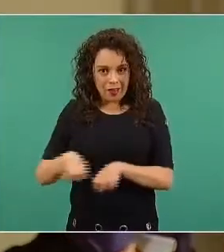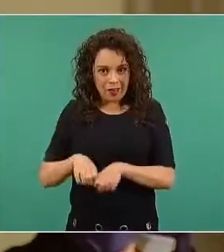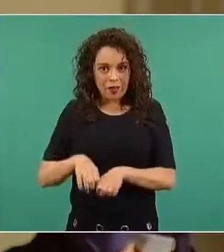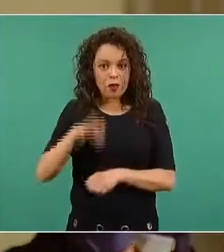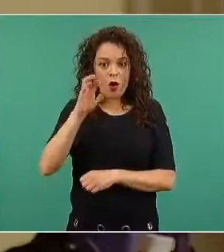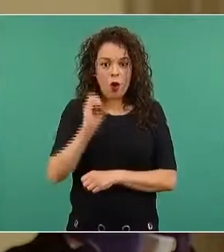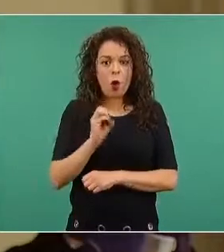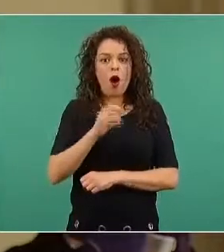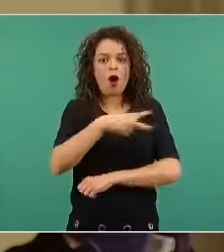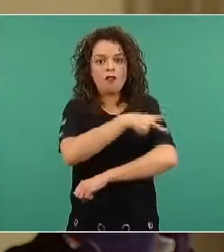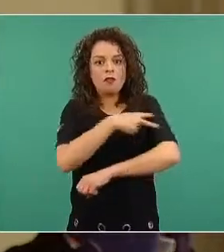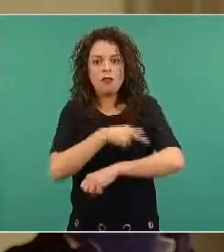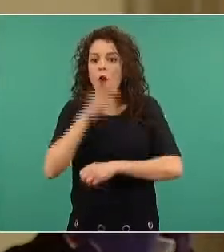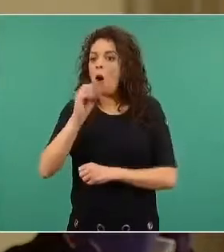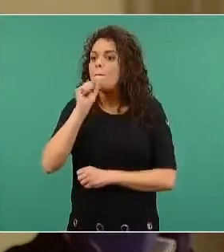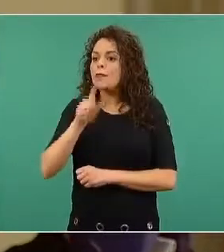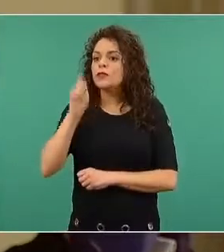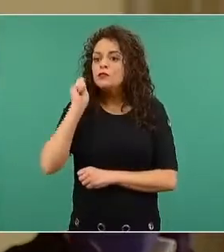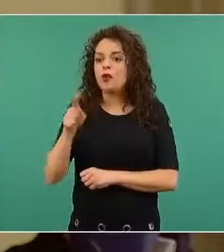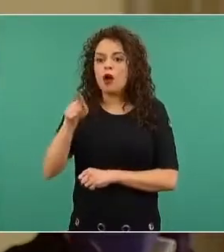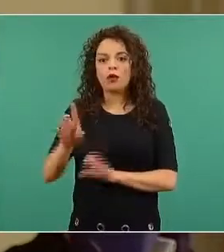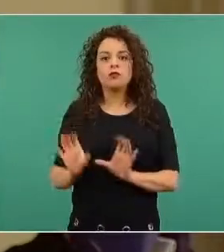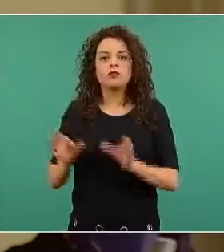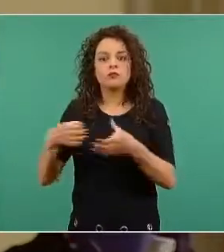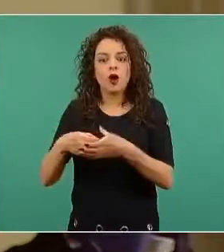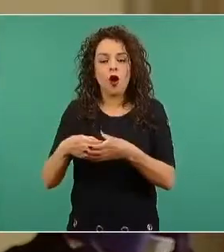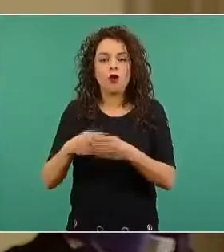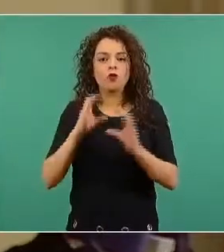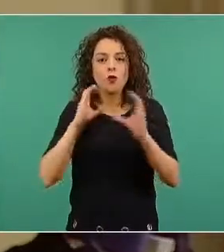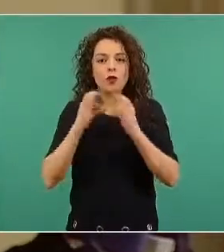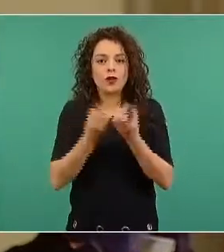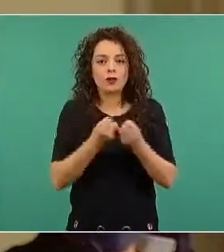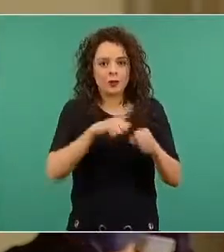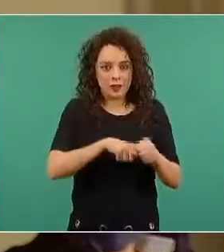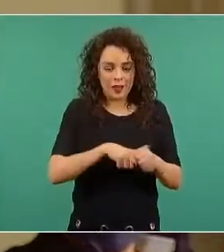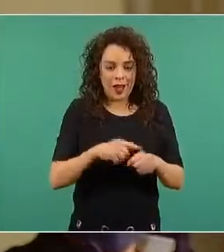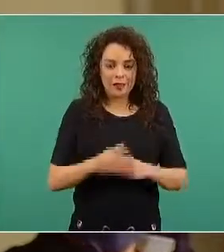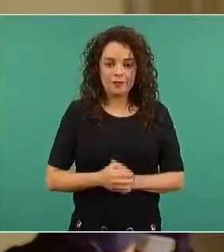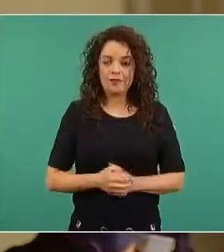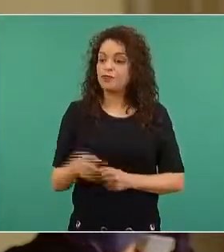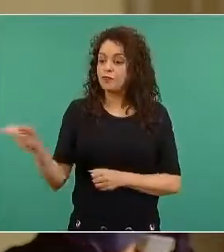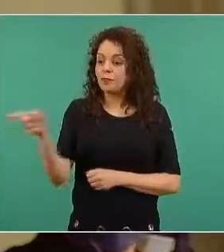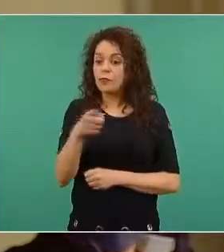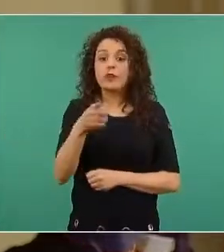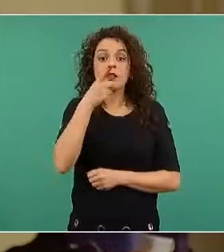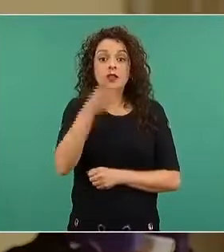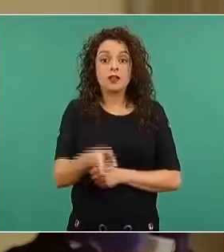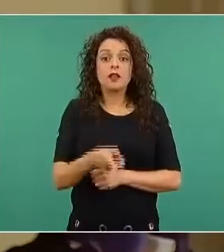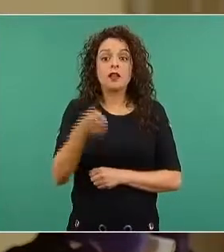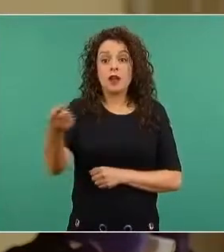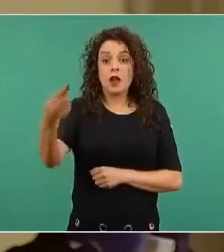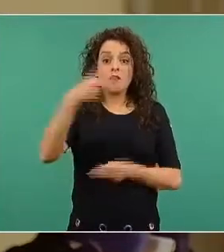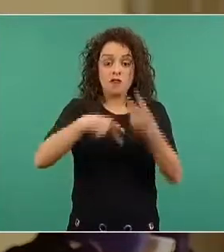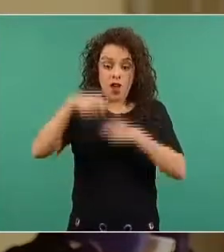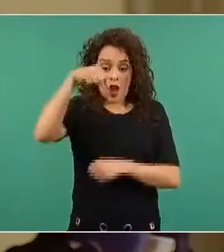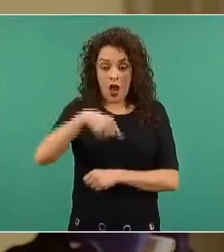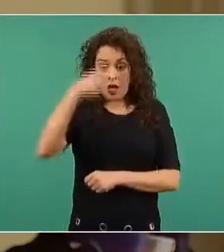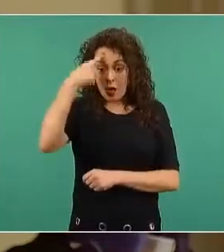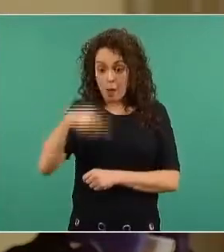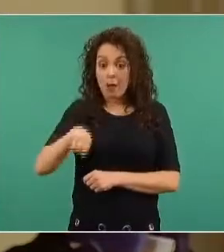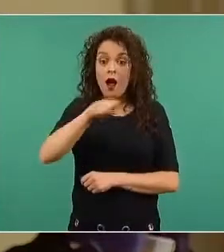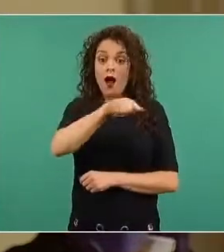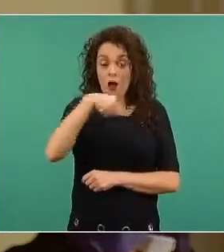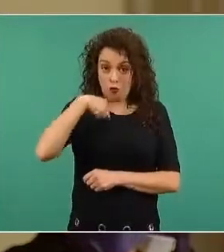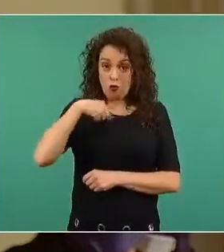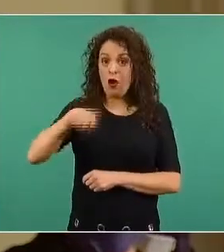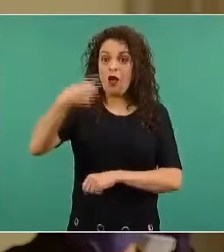comunicación social que usted representa, que a nosotros nos activan para defenderlo a usted. También el Excelsior también sacó una